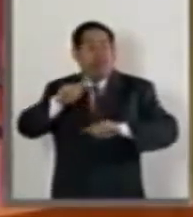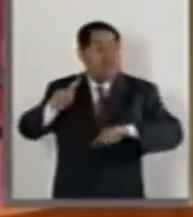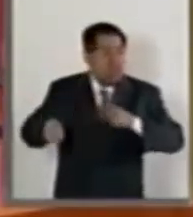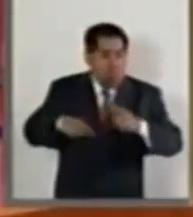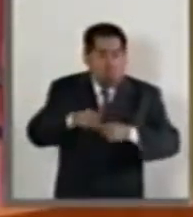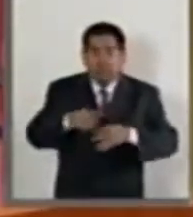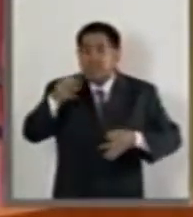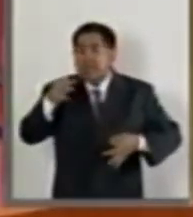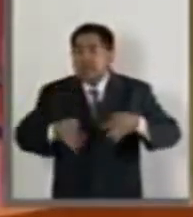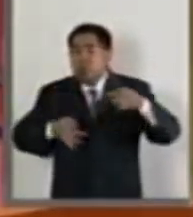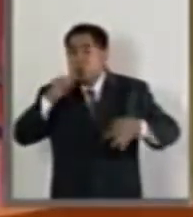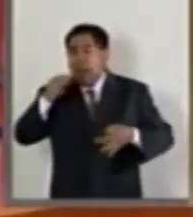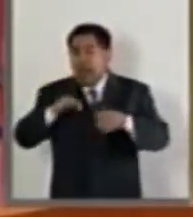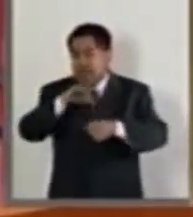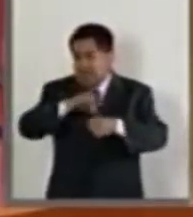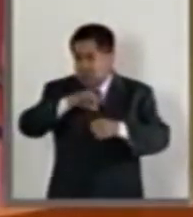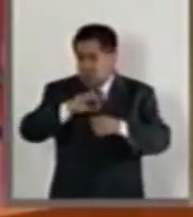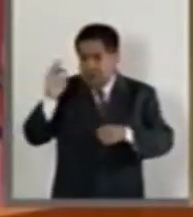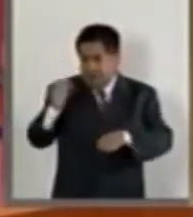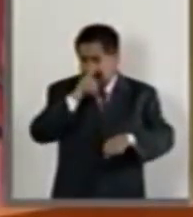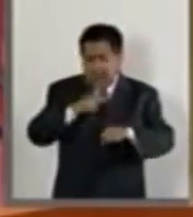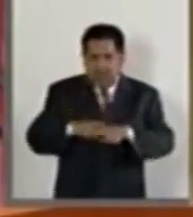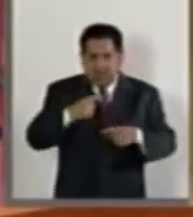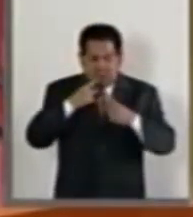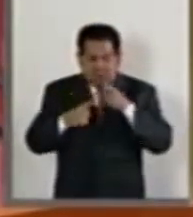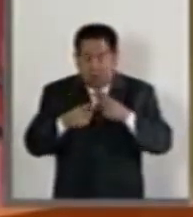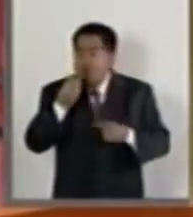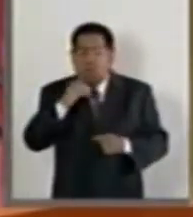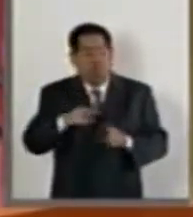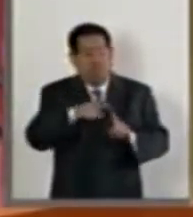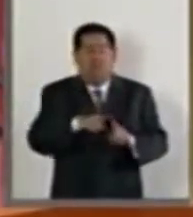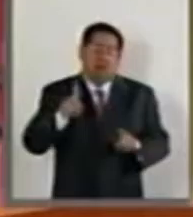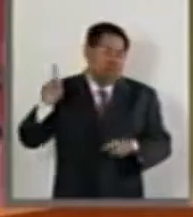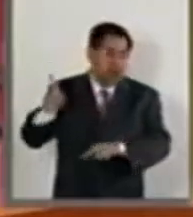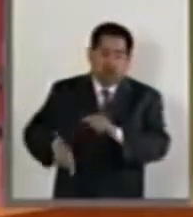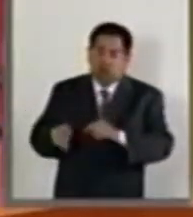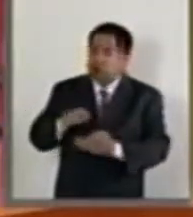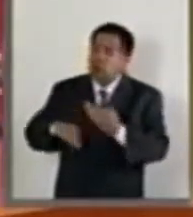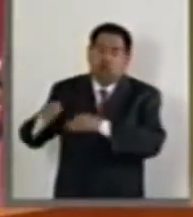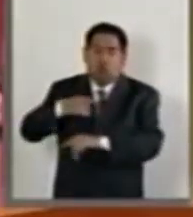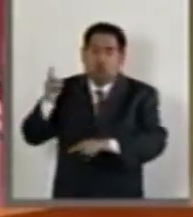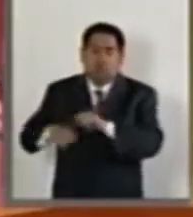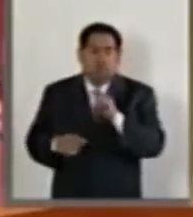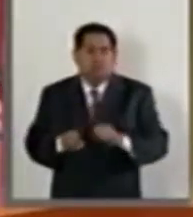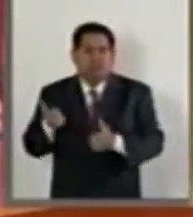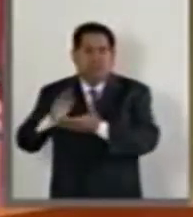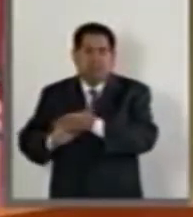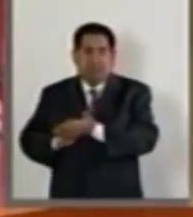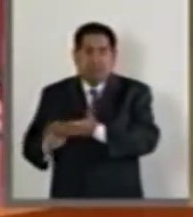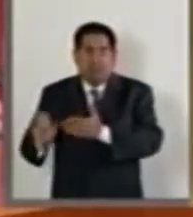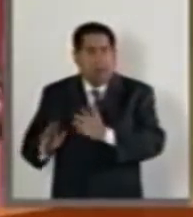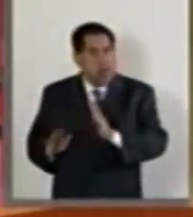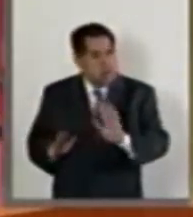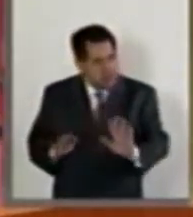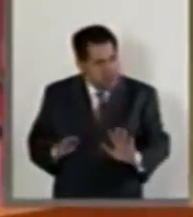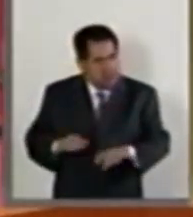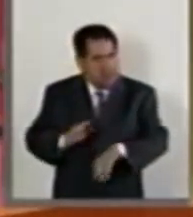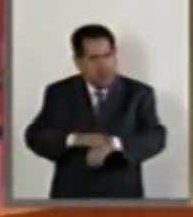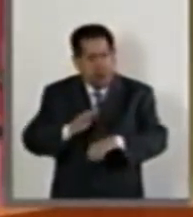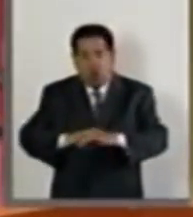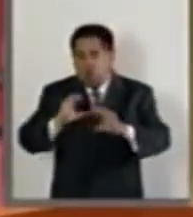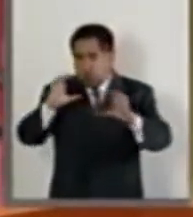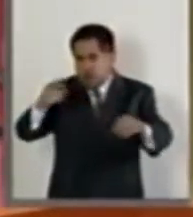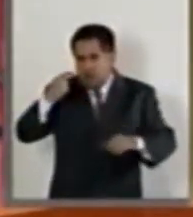Tribunal Electoral planteó y obligó al INE a remover a la totalidad de los consejeros. Entonces,